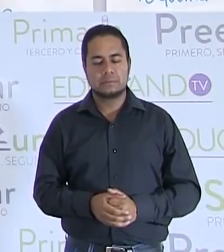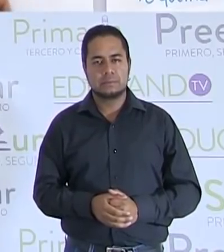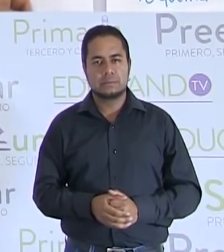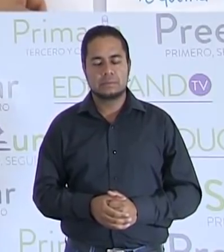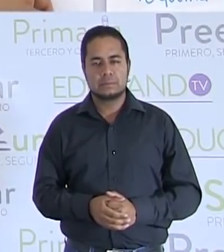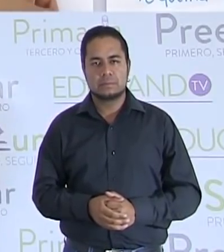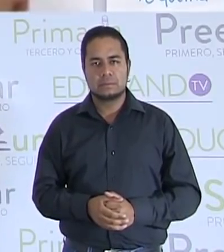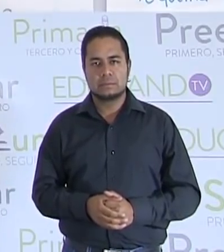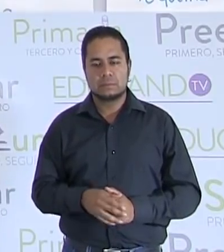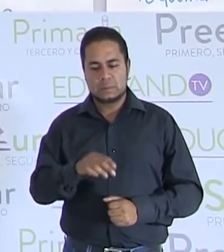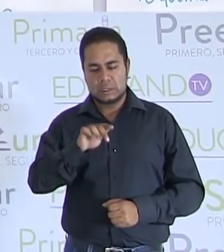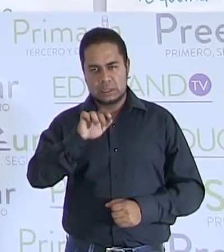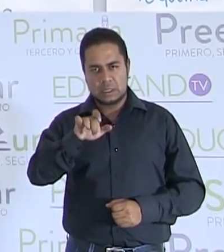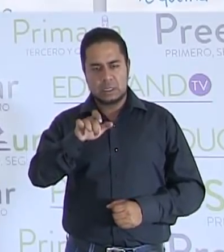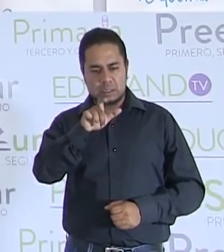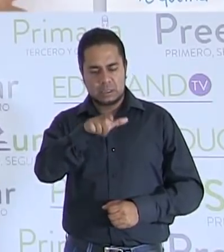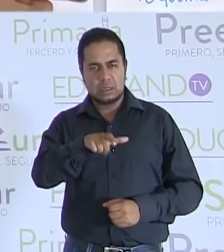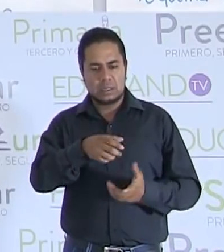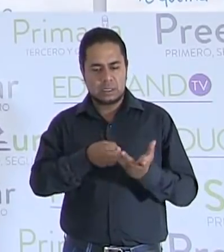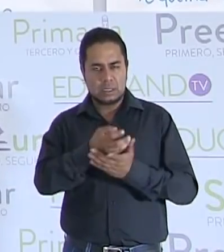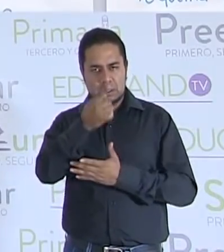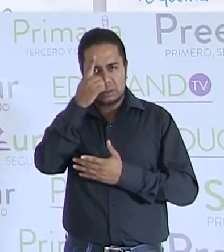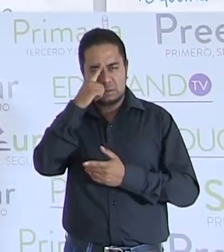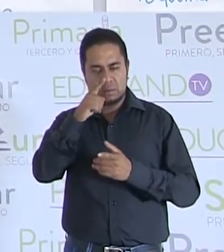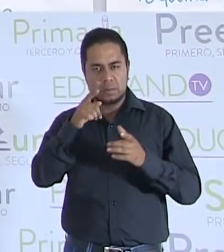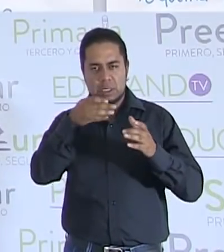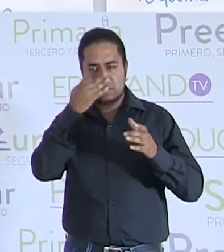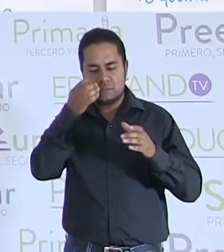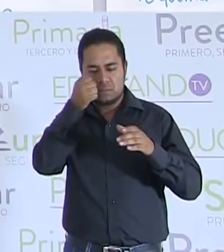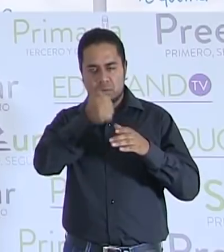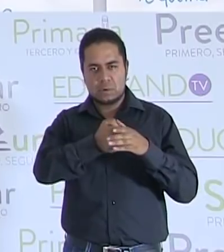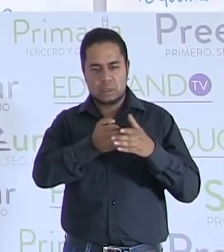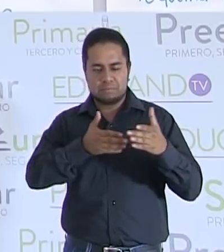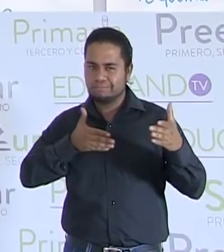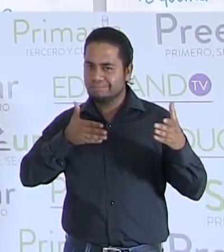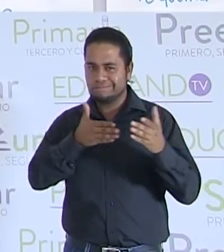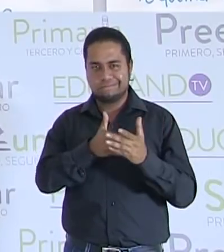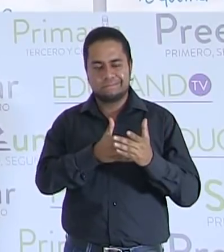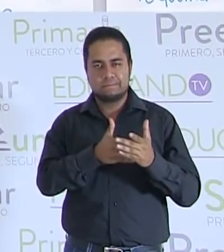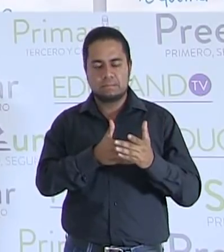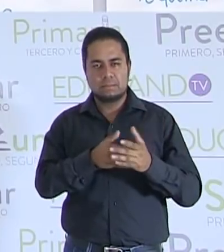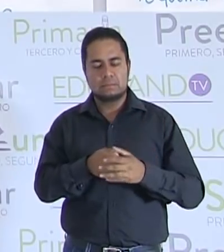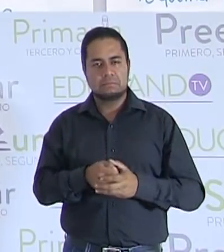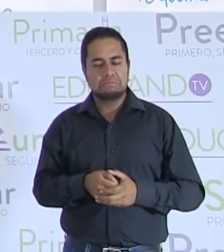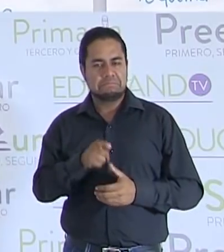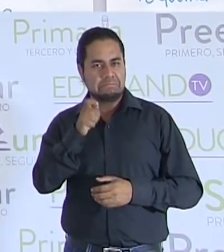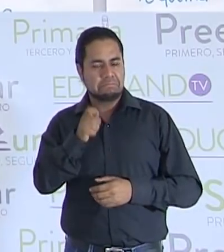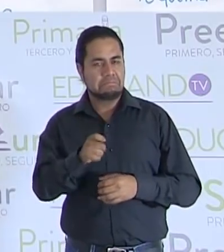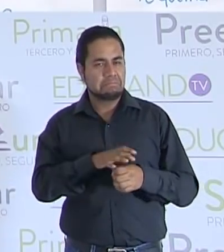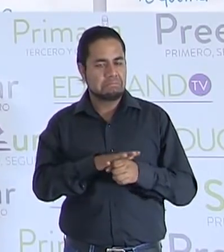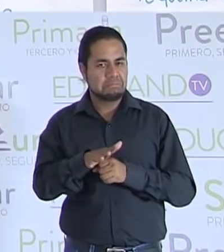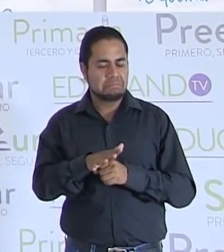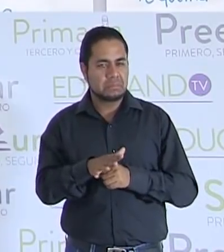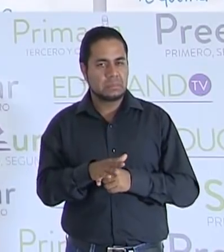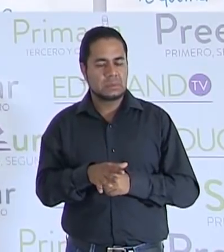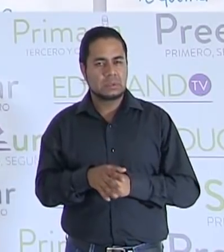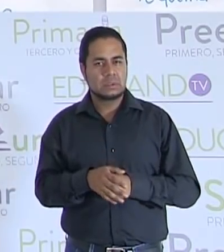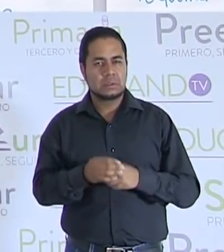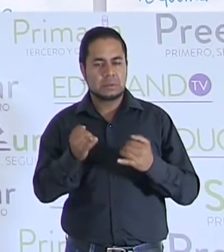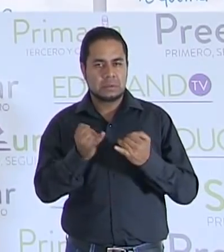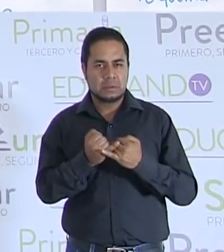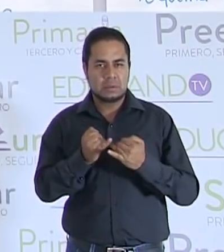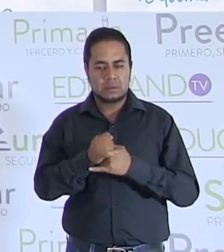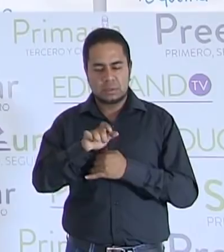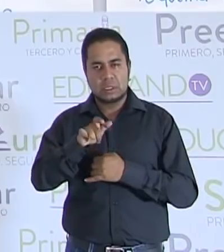El que nace para maceta no pasa del corredor. Se parece a el que